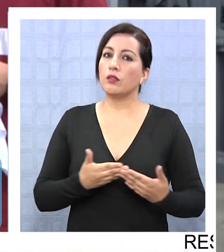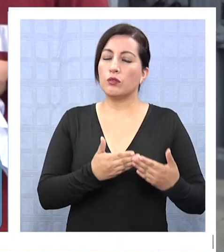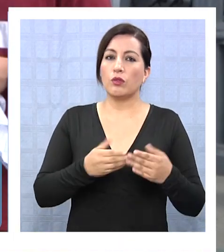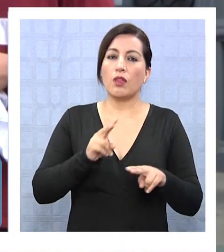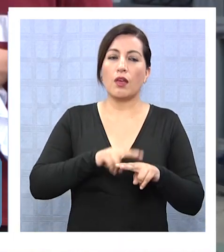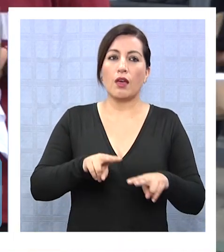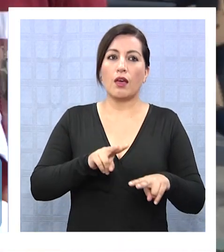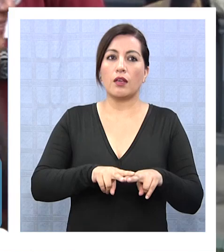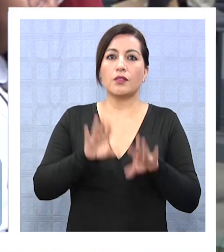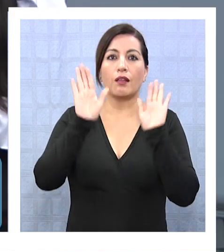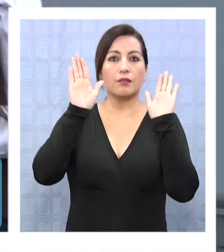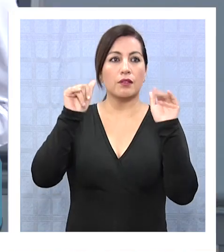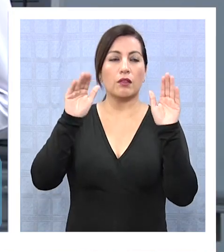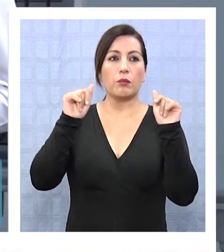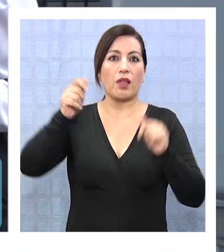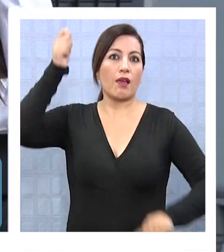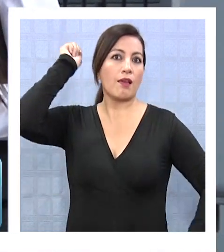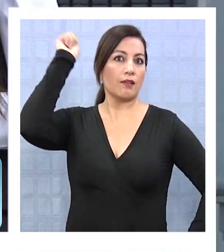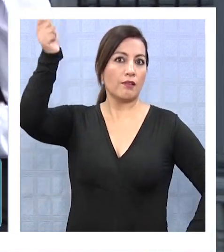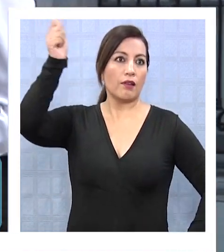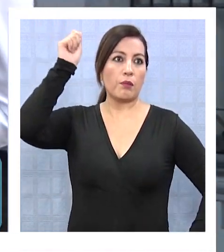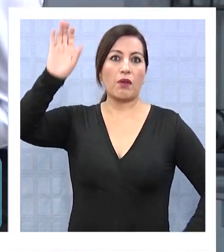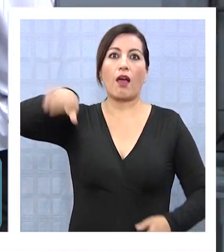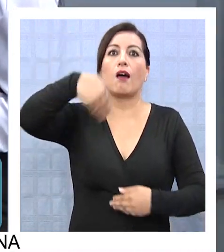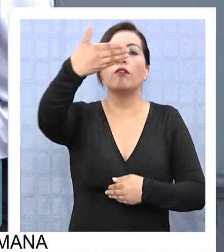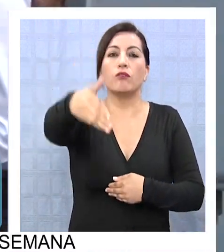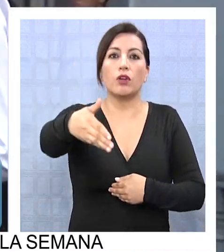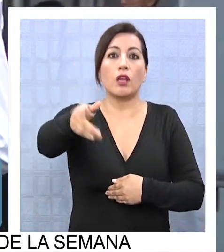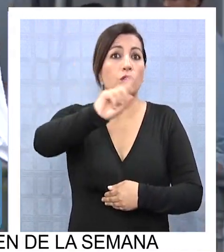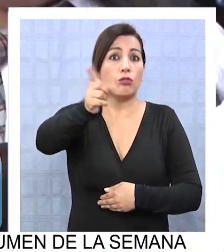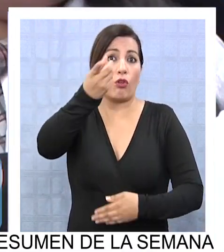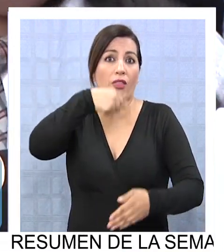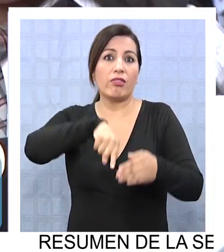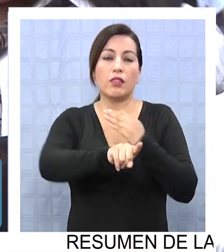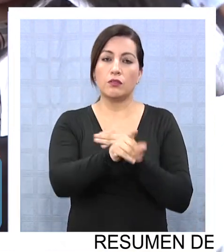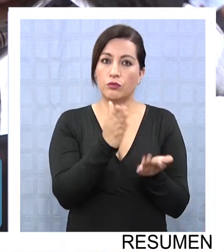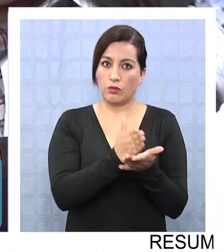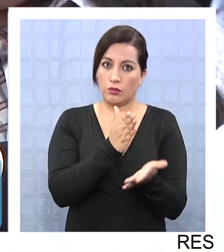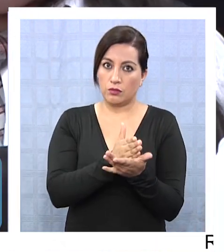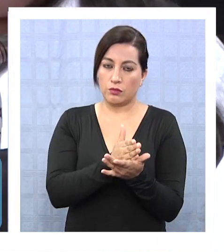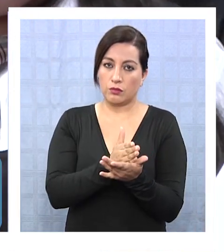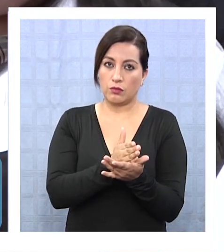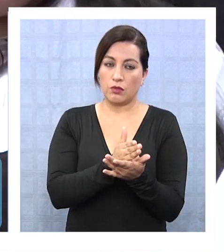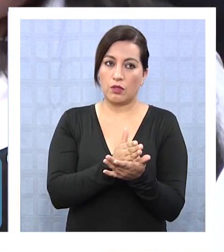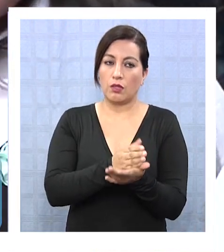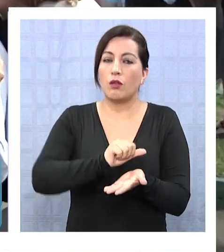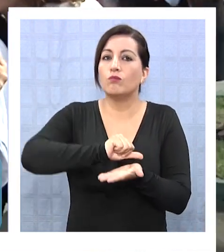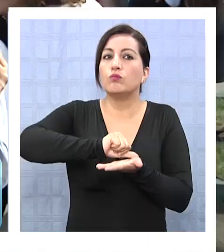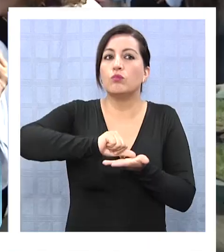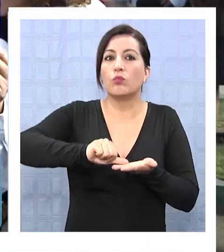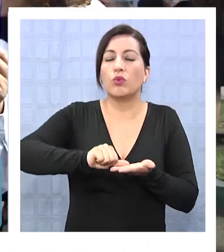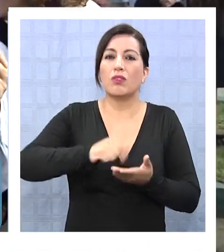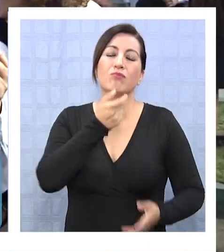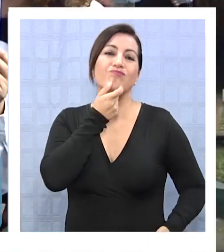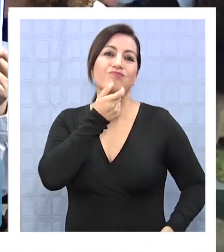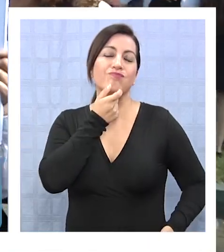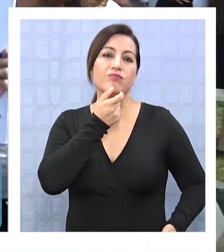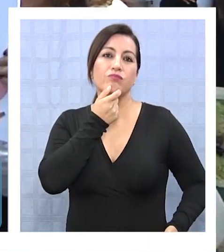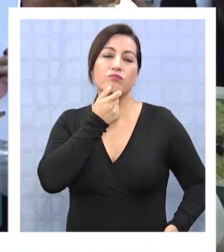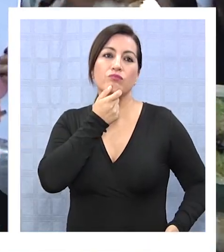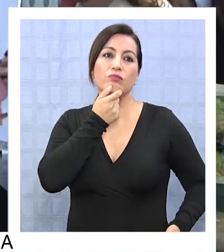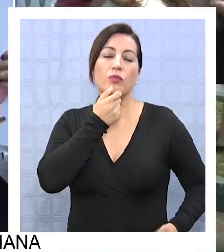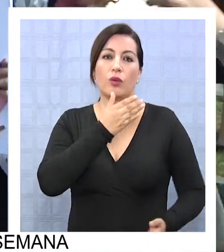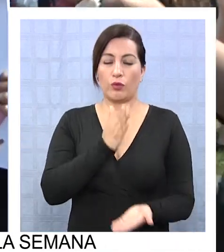a realizar su tradicional despedida con campanazo en la calle y no al interior del establecimiento, sancionando una homorada de las